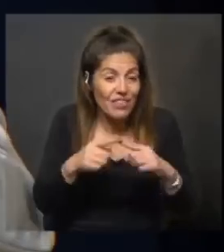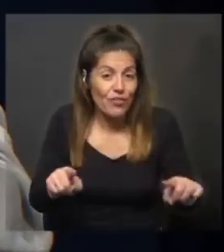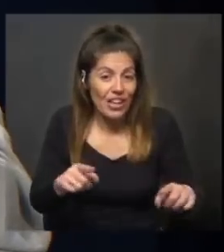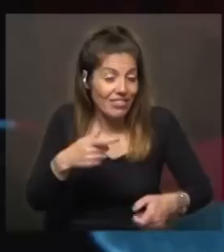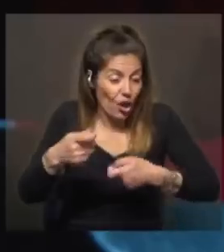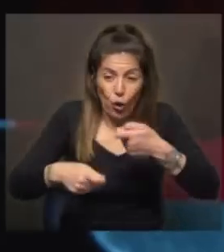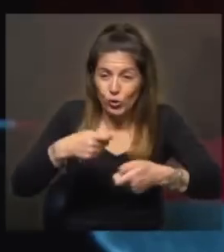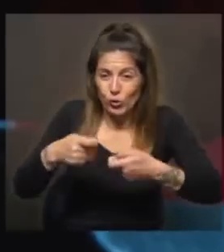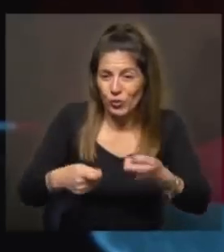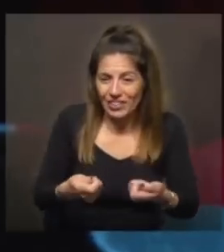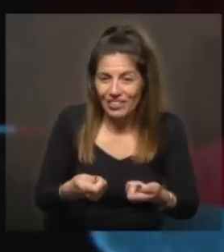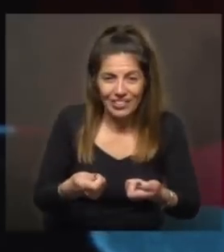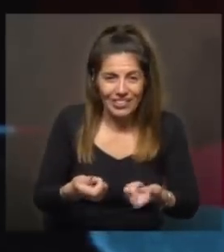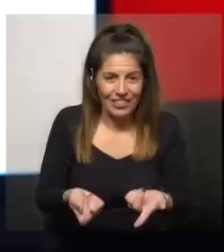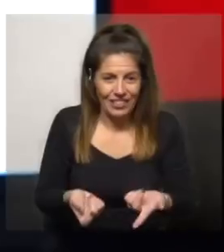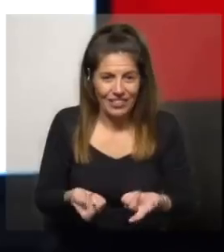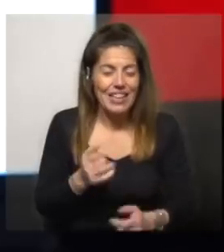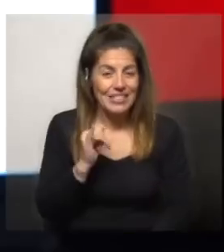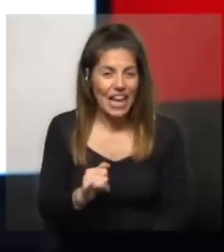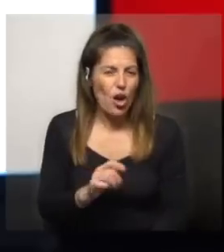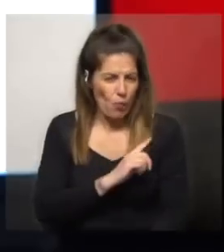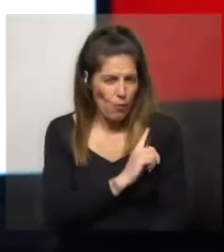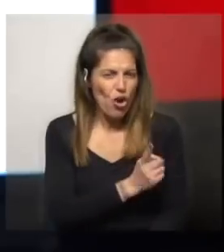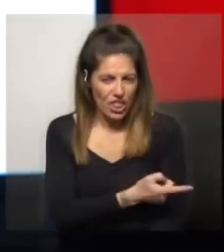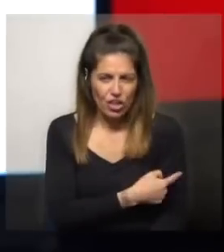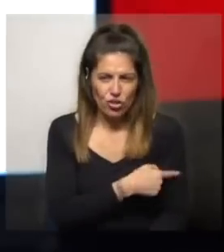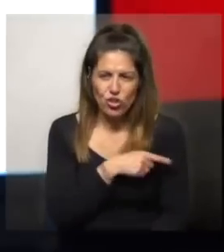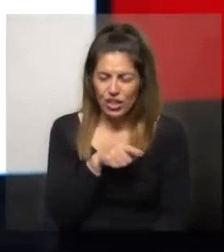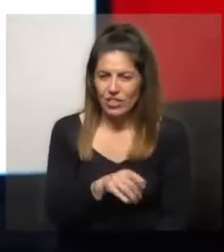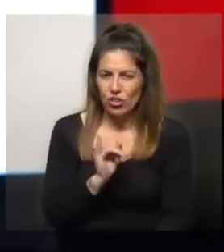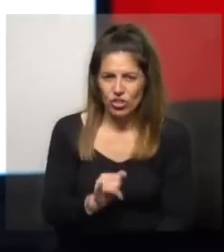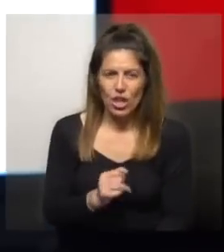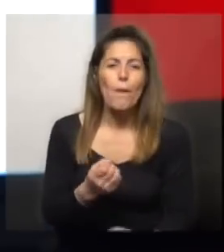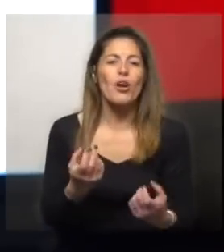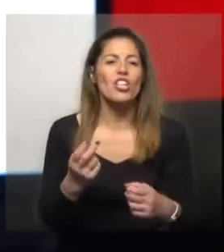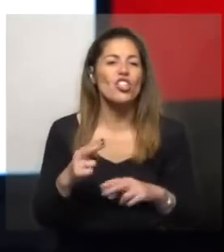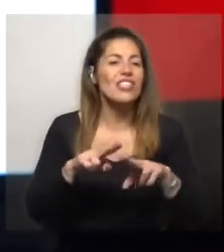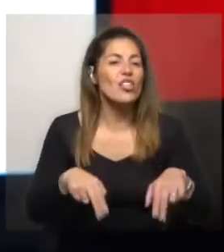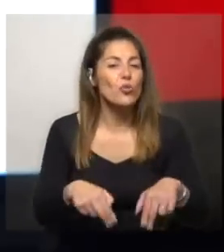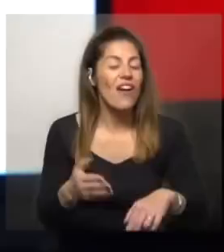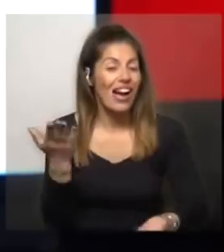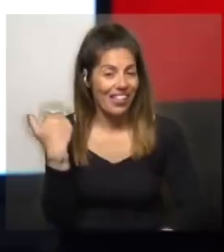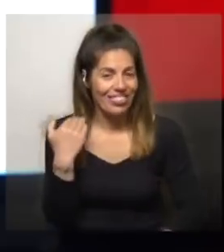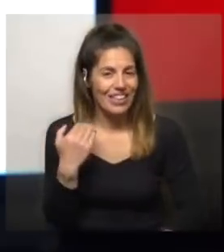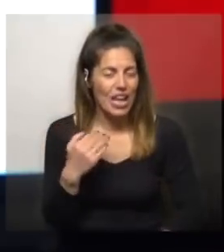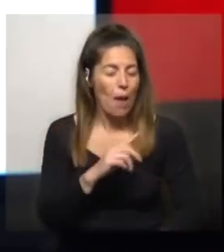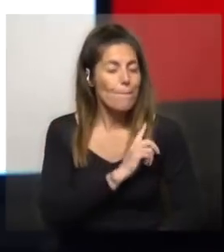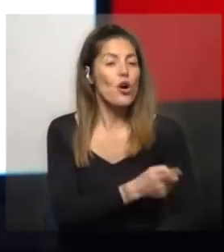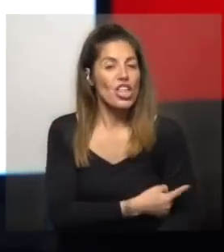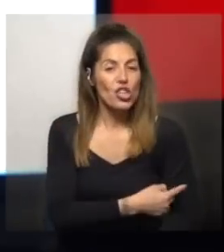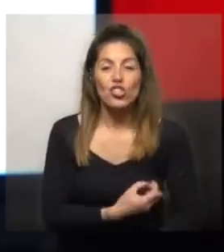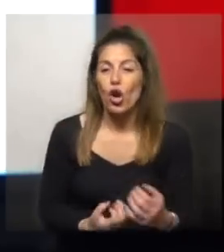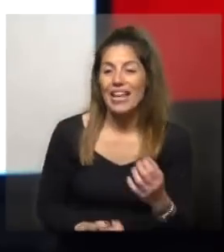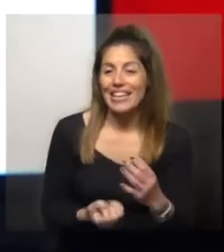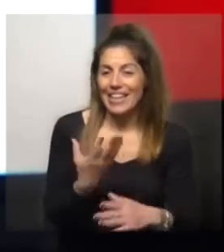construir desde ahí sí hay algo muy poderoso en eso Por algo se censura muy poderoso y hay algo creativo